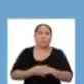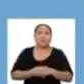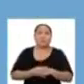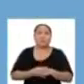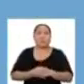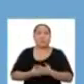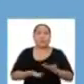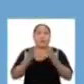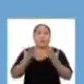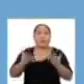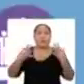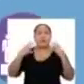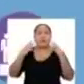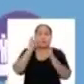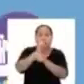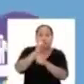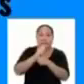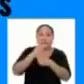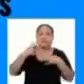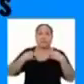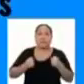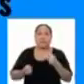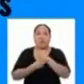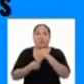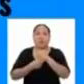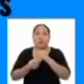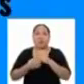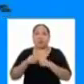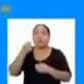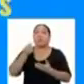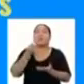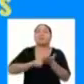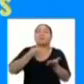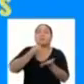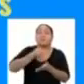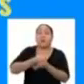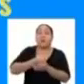garantizan el ahorro y la inversión de los ciudadanos.